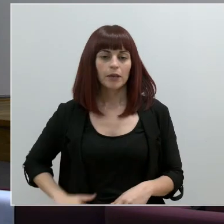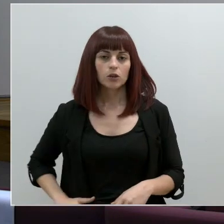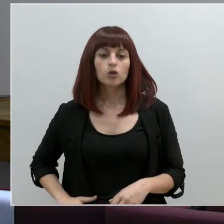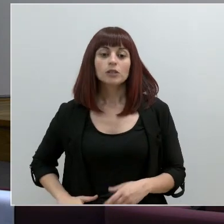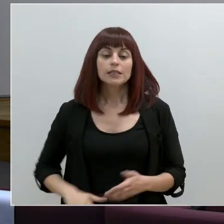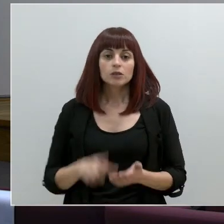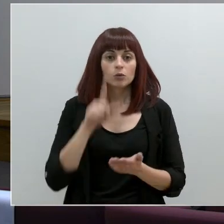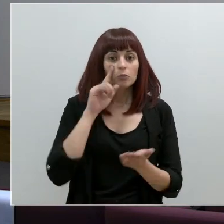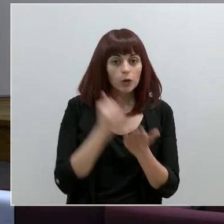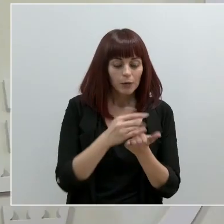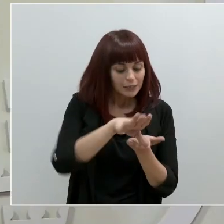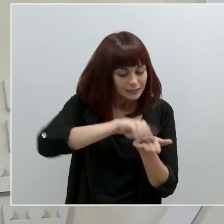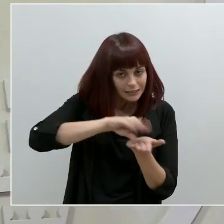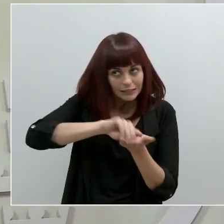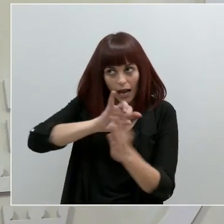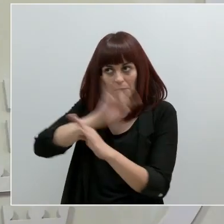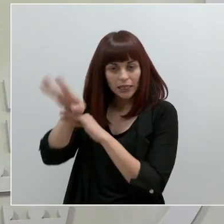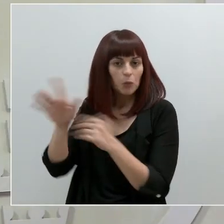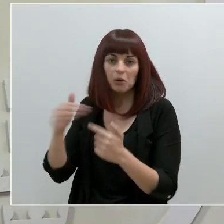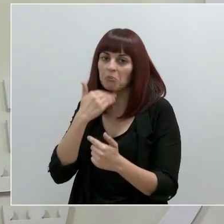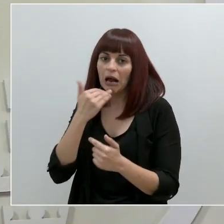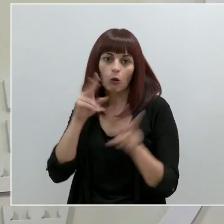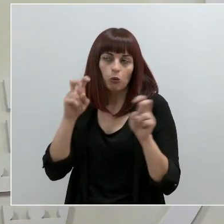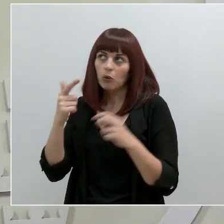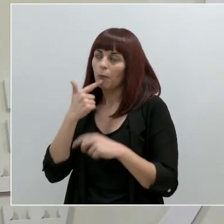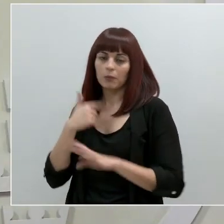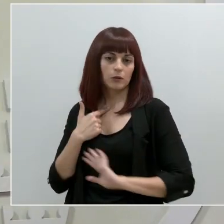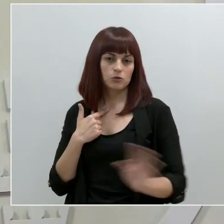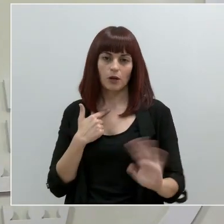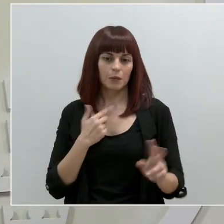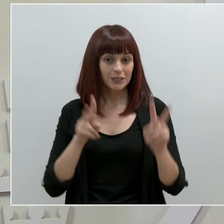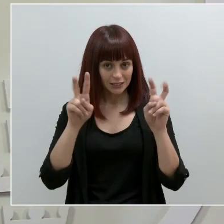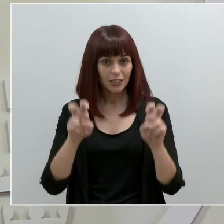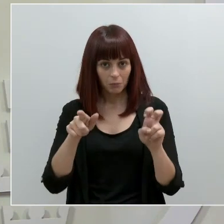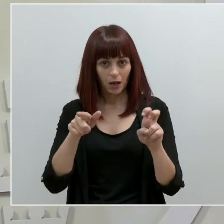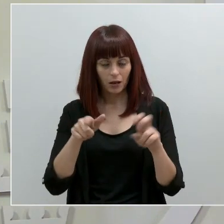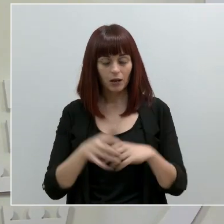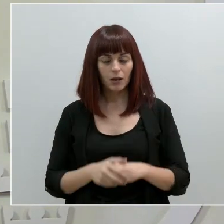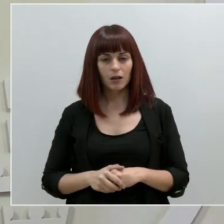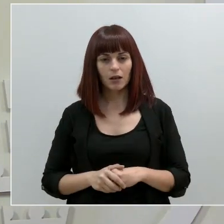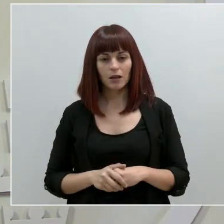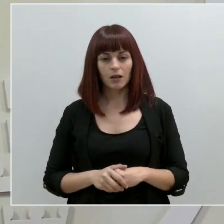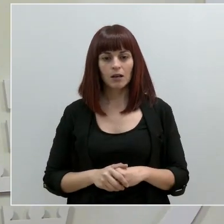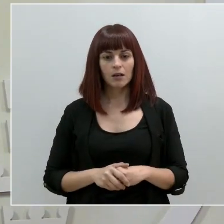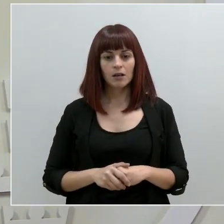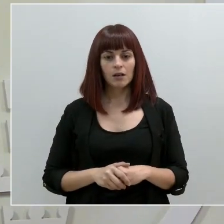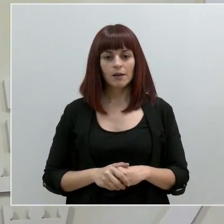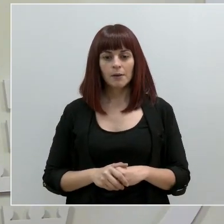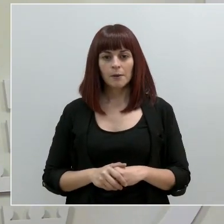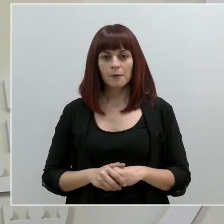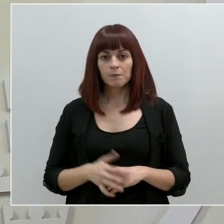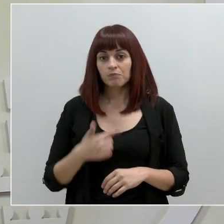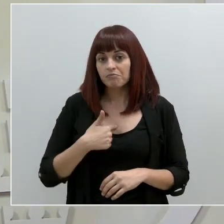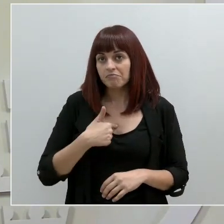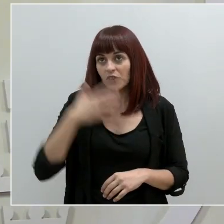mandado algunas muestras y no tenemos ninguna novedad. Bueno, es un tema que desde luego pues yo creo que